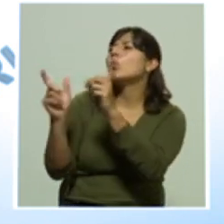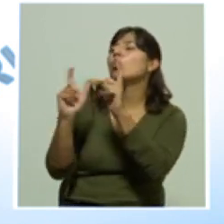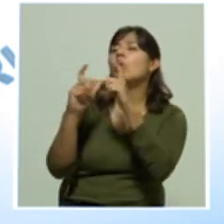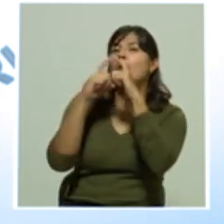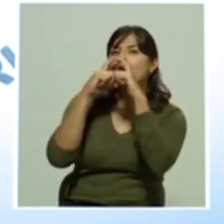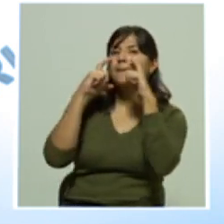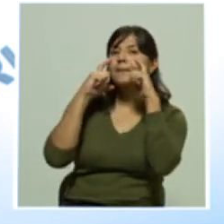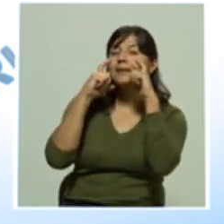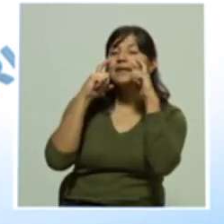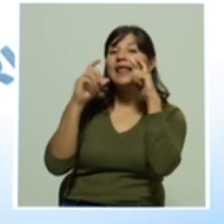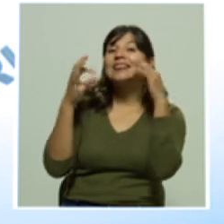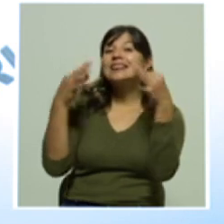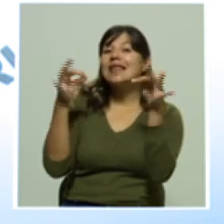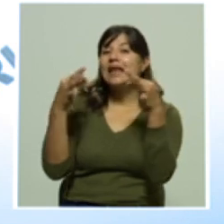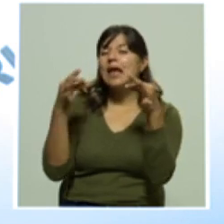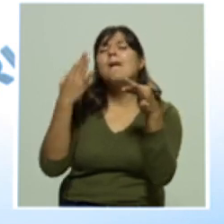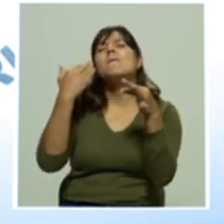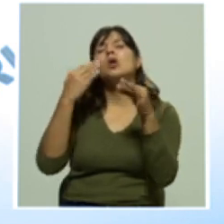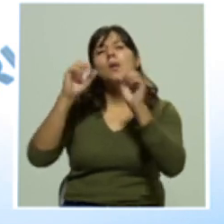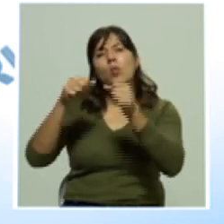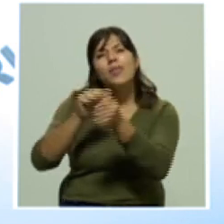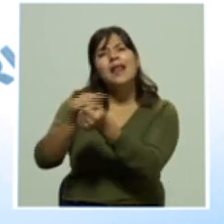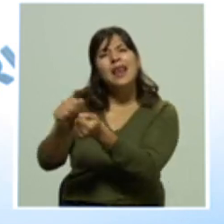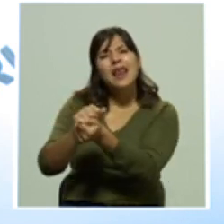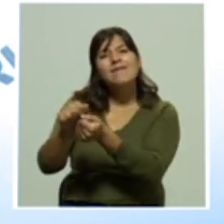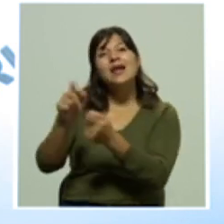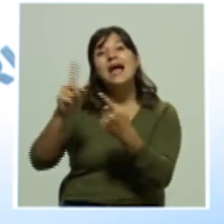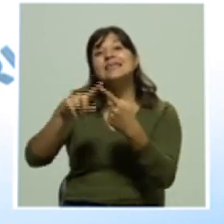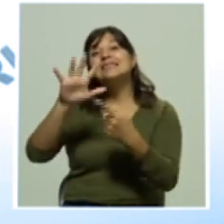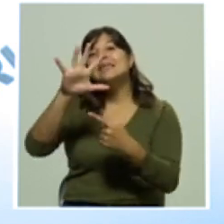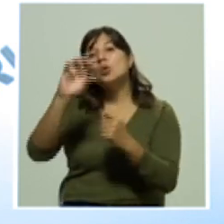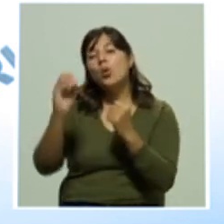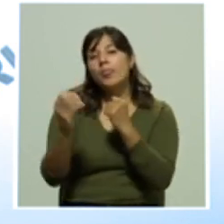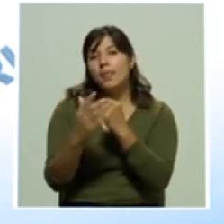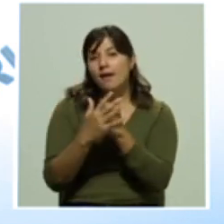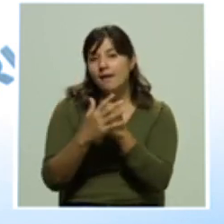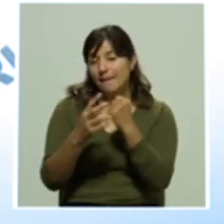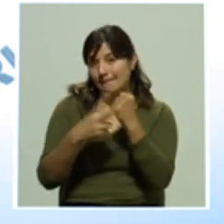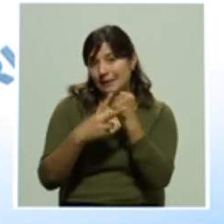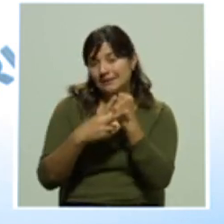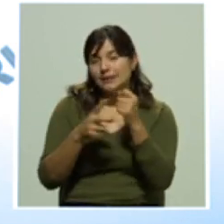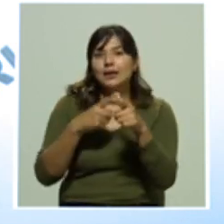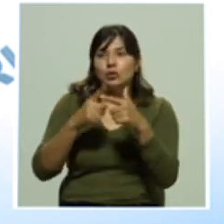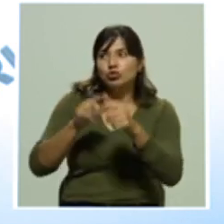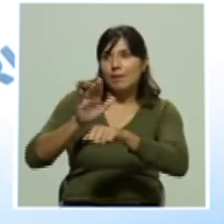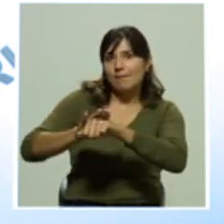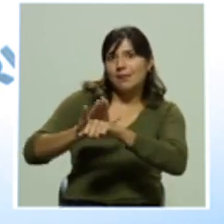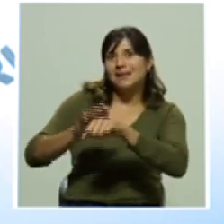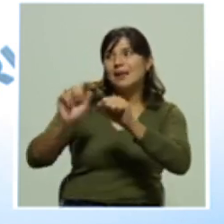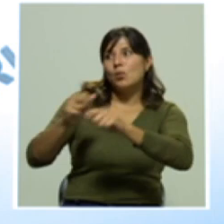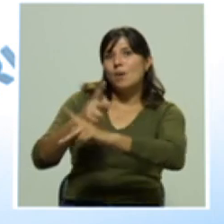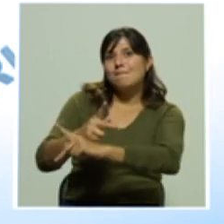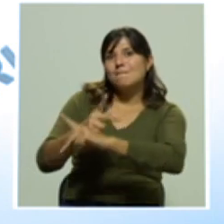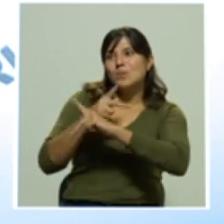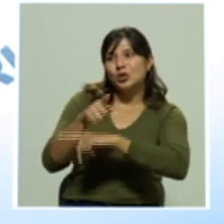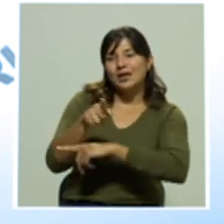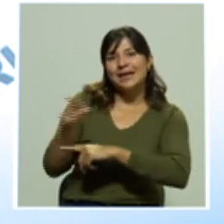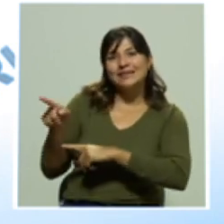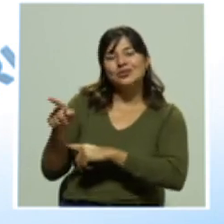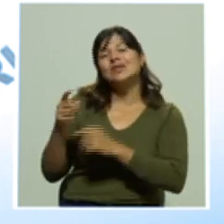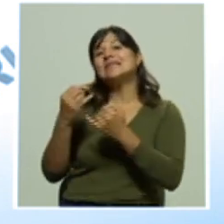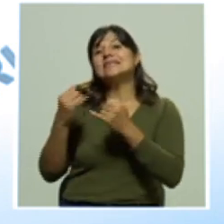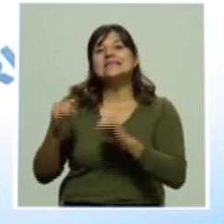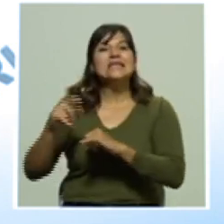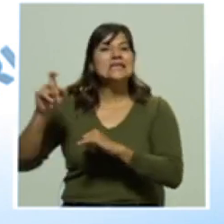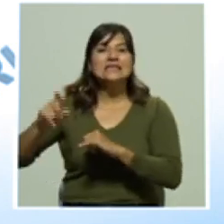hasta 50 veces, que nos permite darle protección a la población sin que ellos tengan